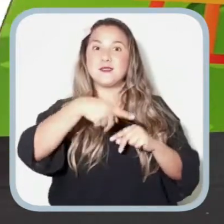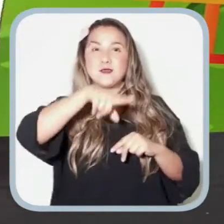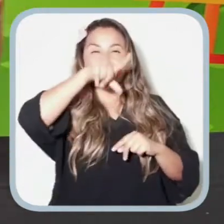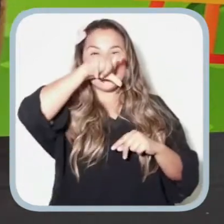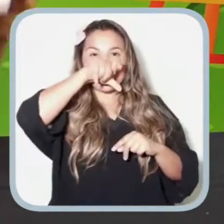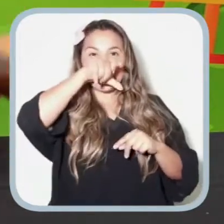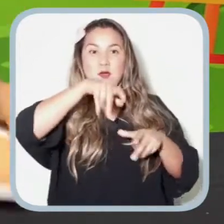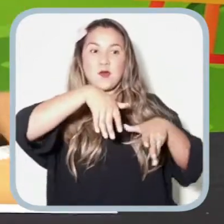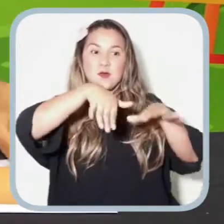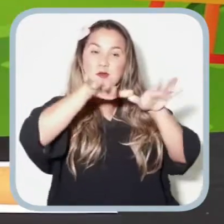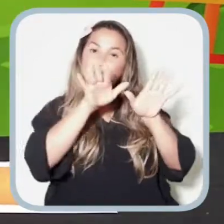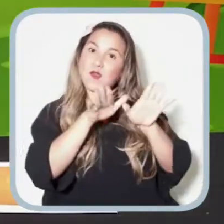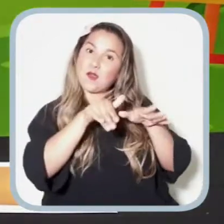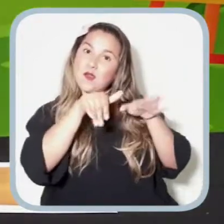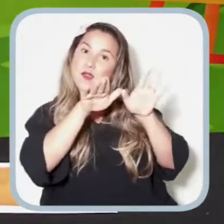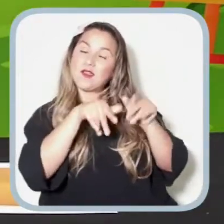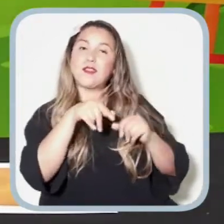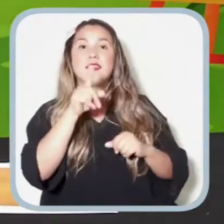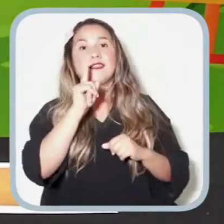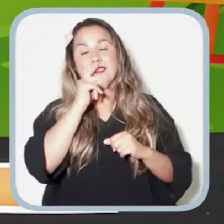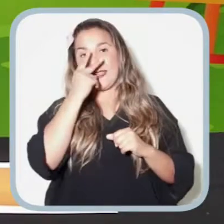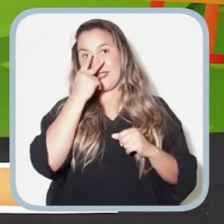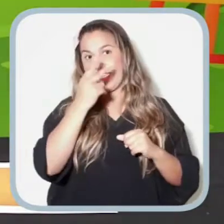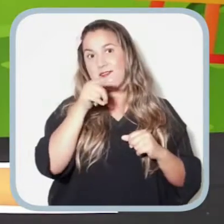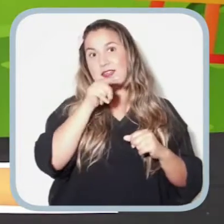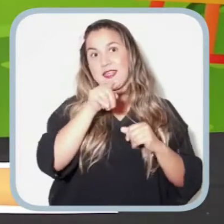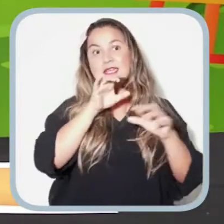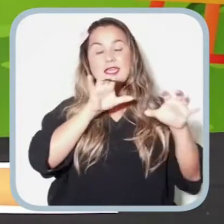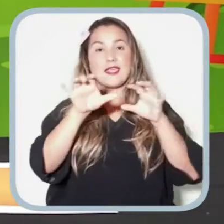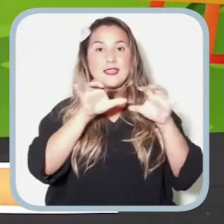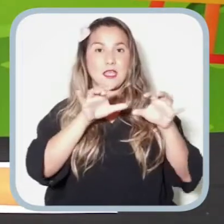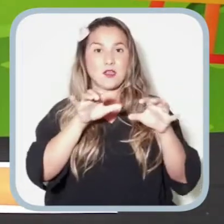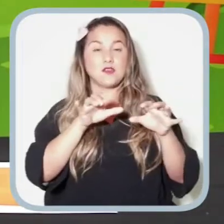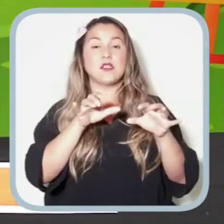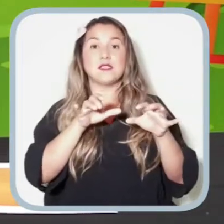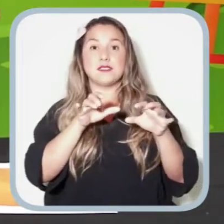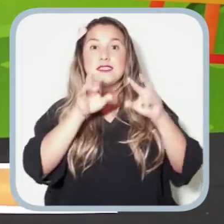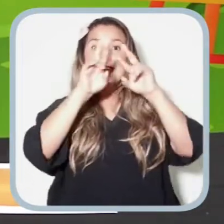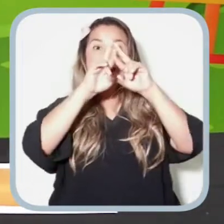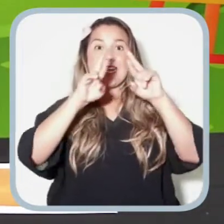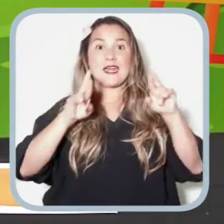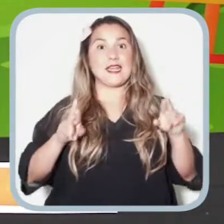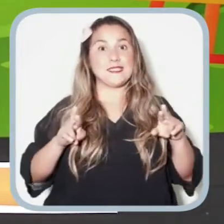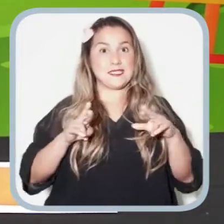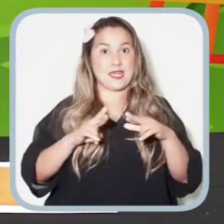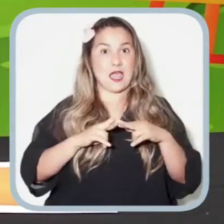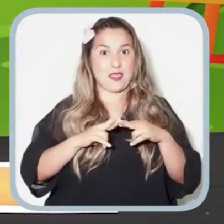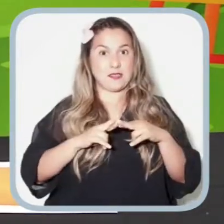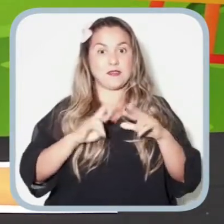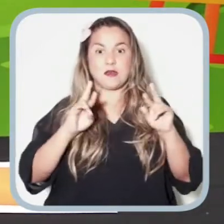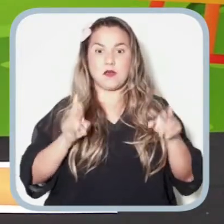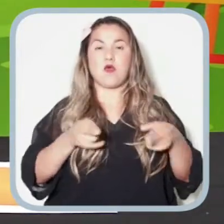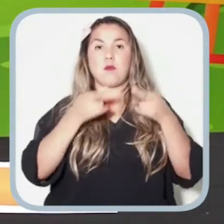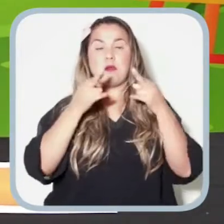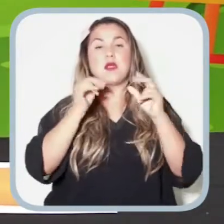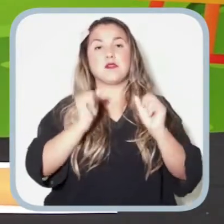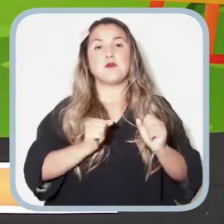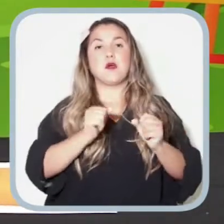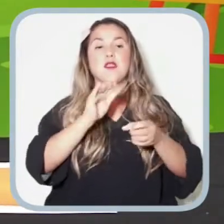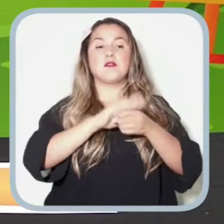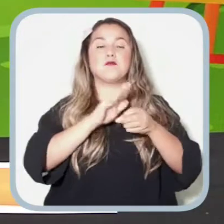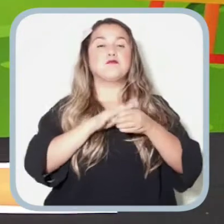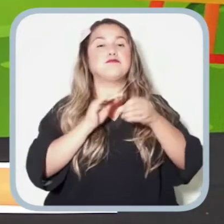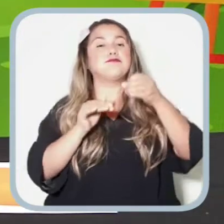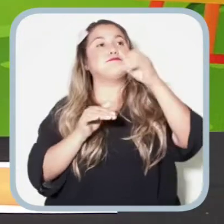cóndor ya tienen que ustedes fijarse de conseguir estas cosas que son recicladas ya se pueden tomar un